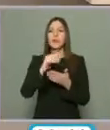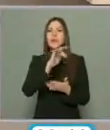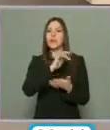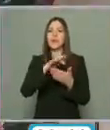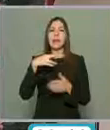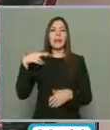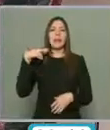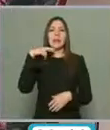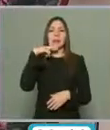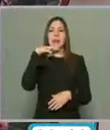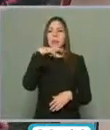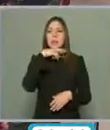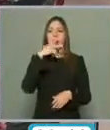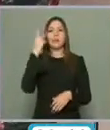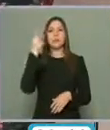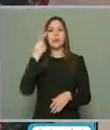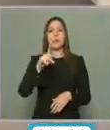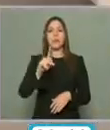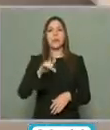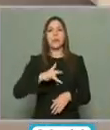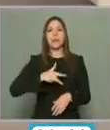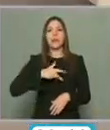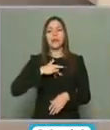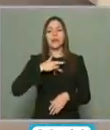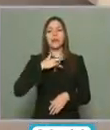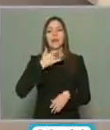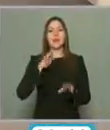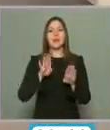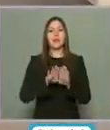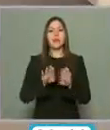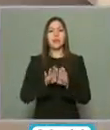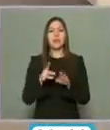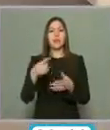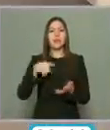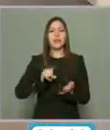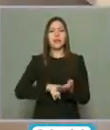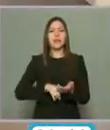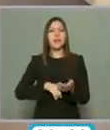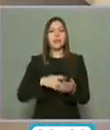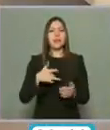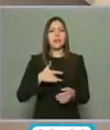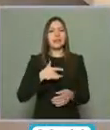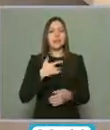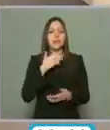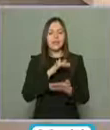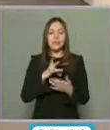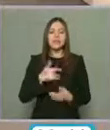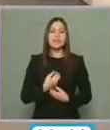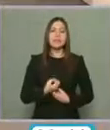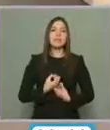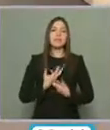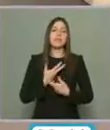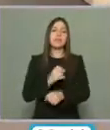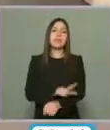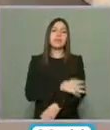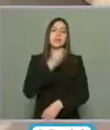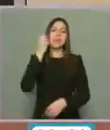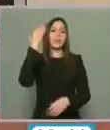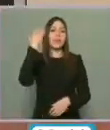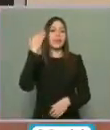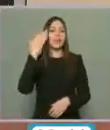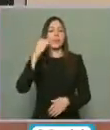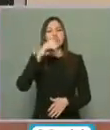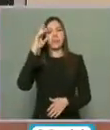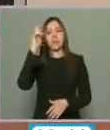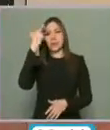muy rápidamente, pero nos deja un sabor que dura muchísimo tiempo. Es interesante si conocer se puede,